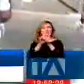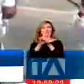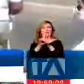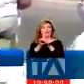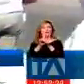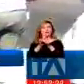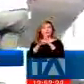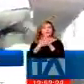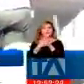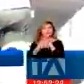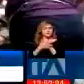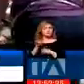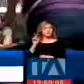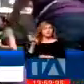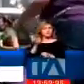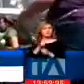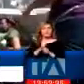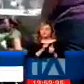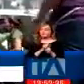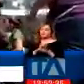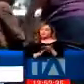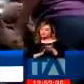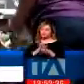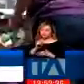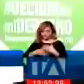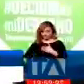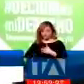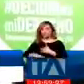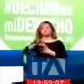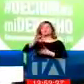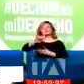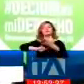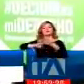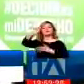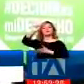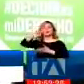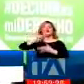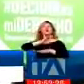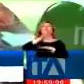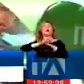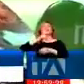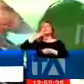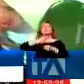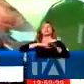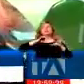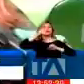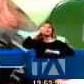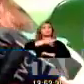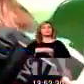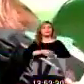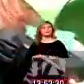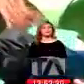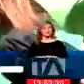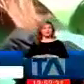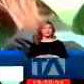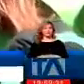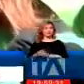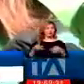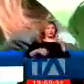penal es decir dar paso a la despenalización del aborto en casos de violación a la corte le corresponde corregir